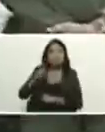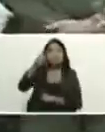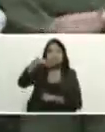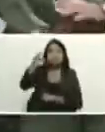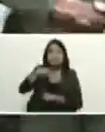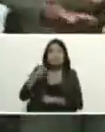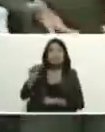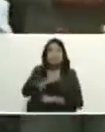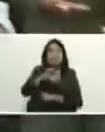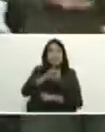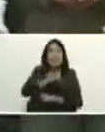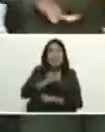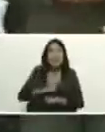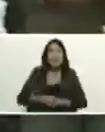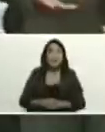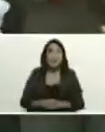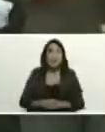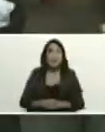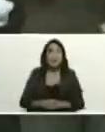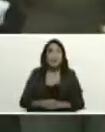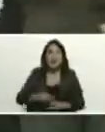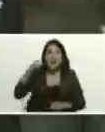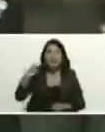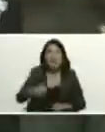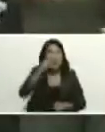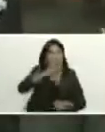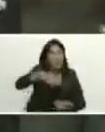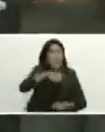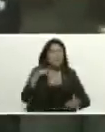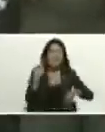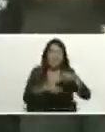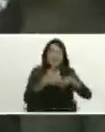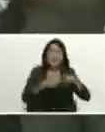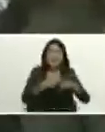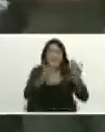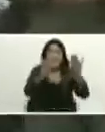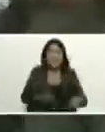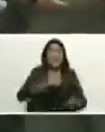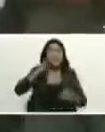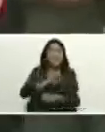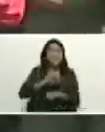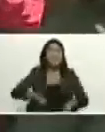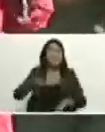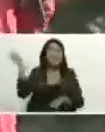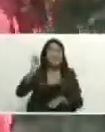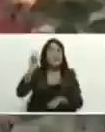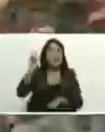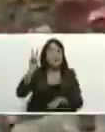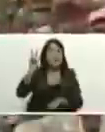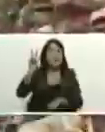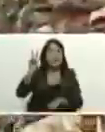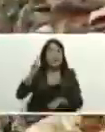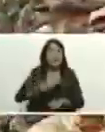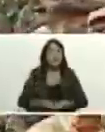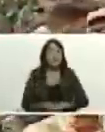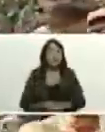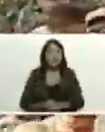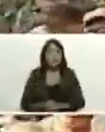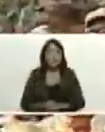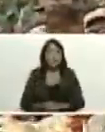la fuerza moral y revolucionaria de los militares venezolanos.